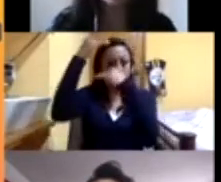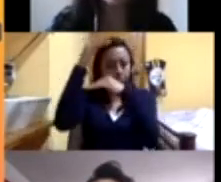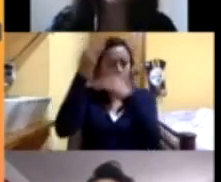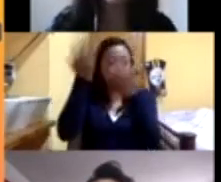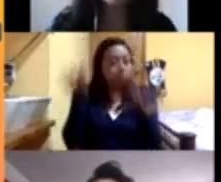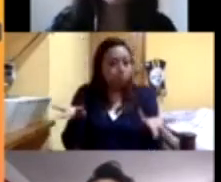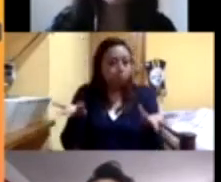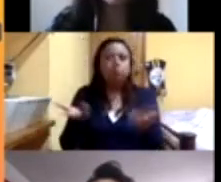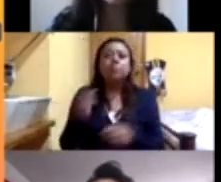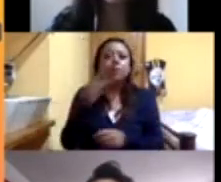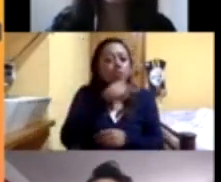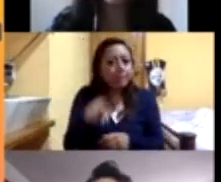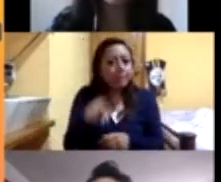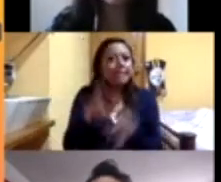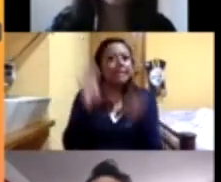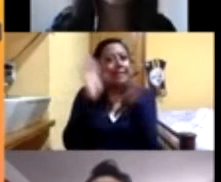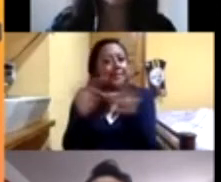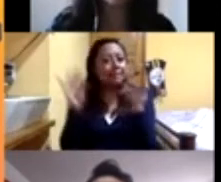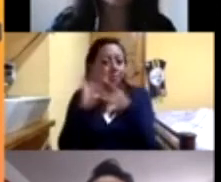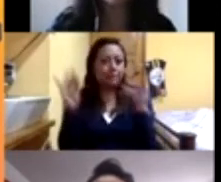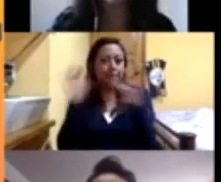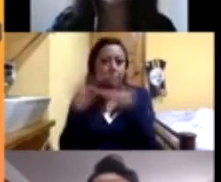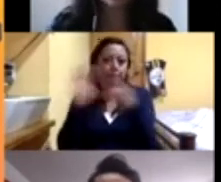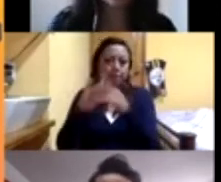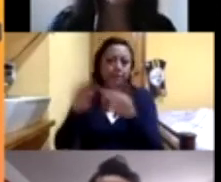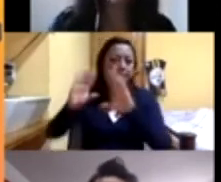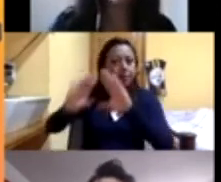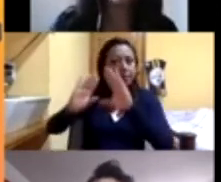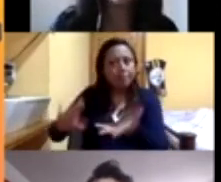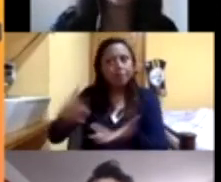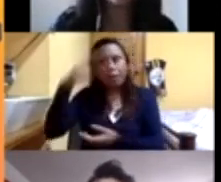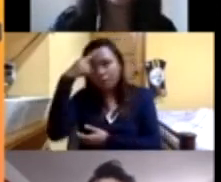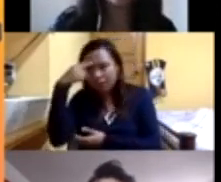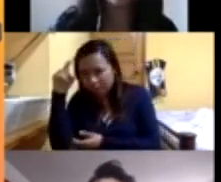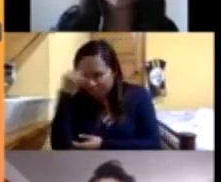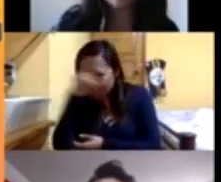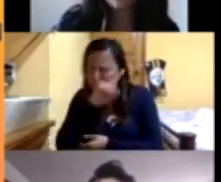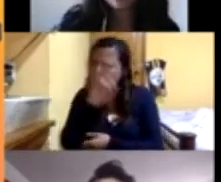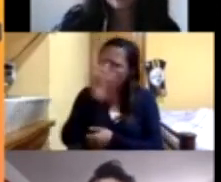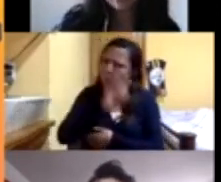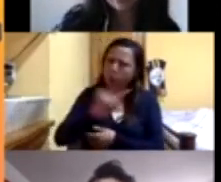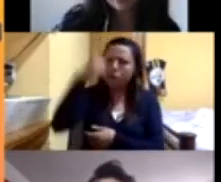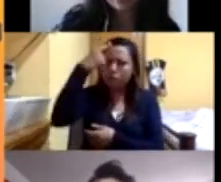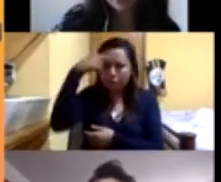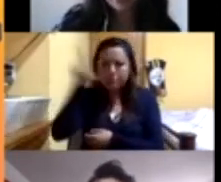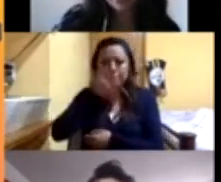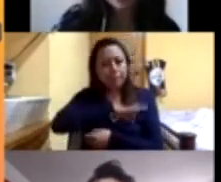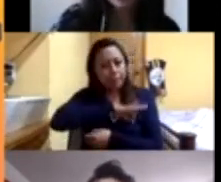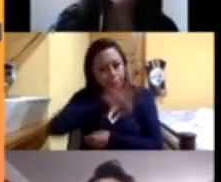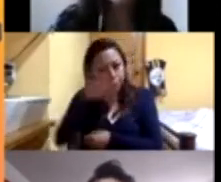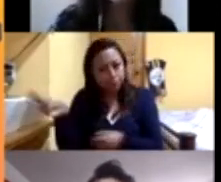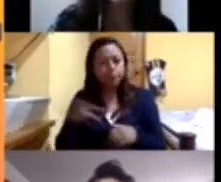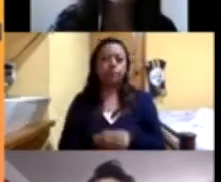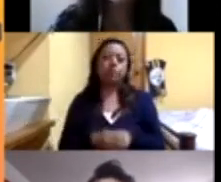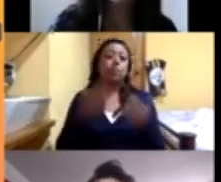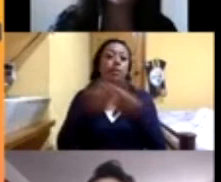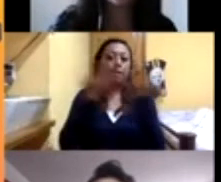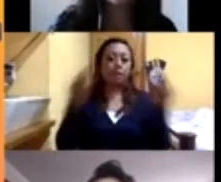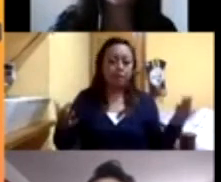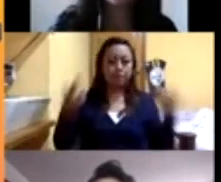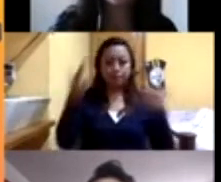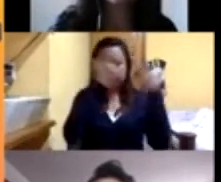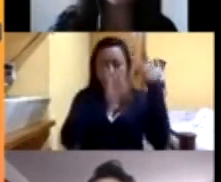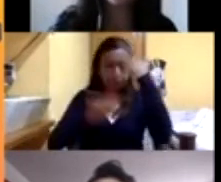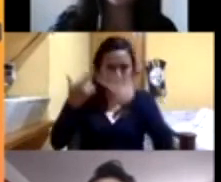es un procedimiento complejo. Aquí tenemos el procedimiento del recurso de revisión. Podemos ver los